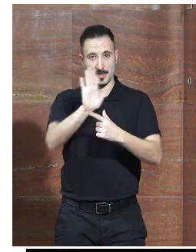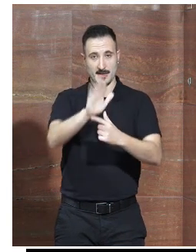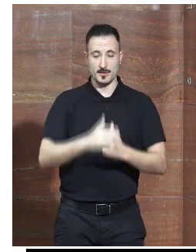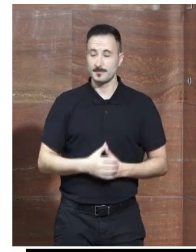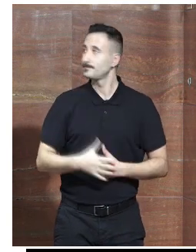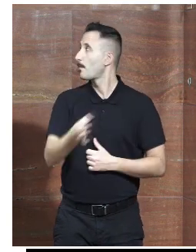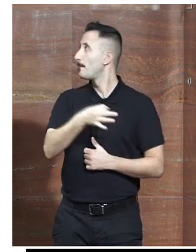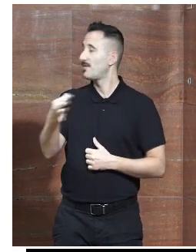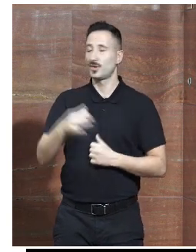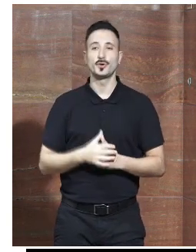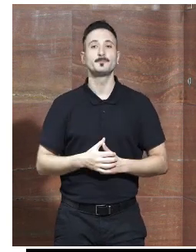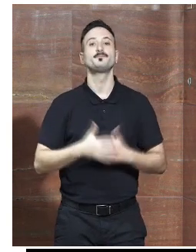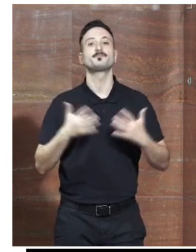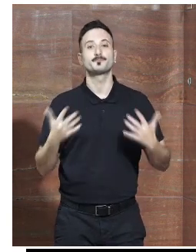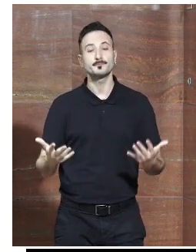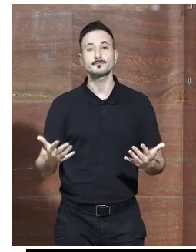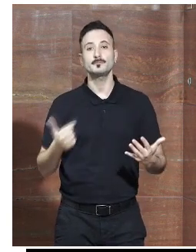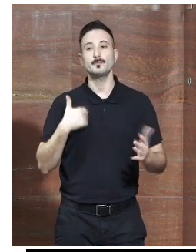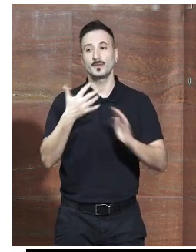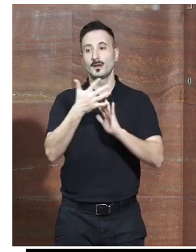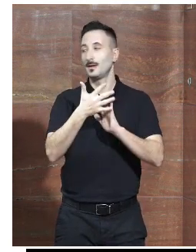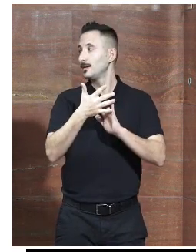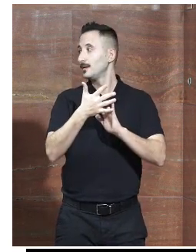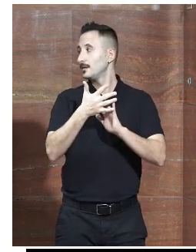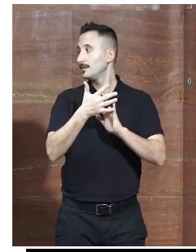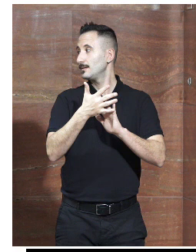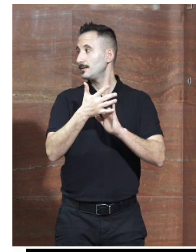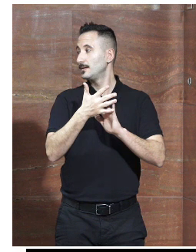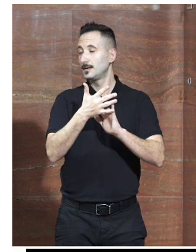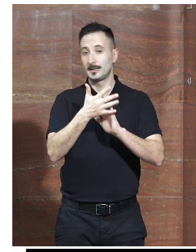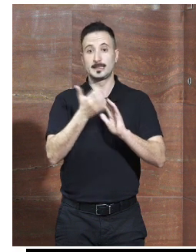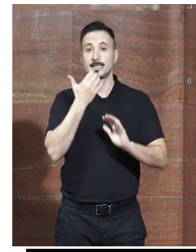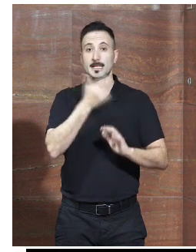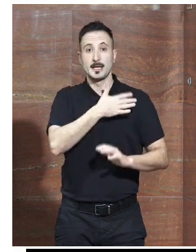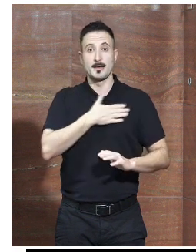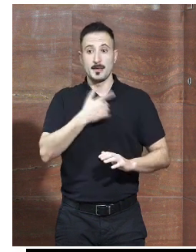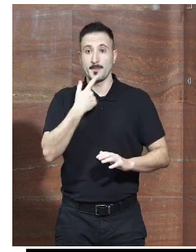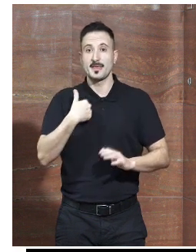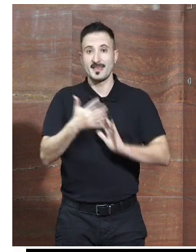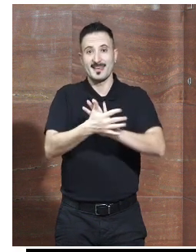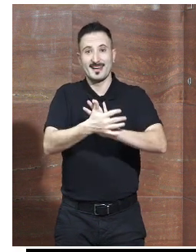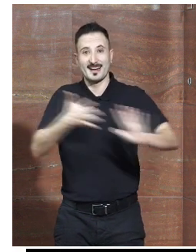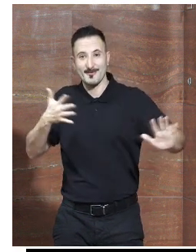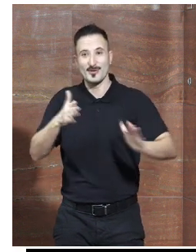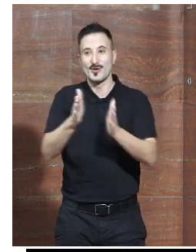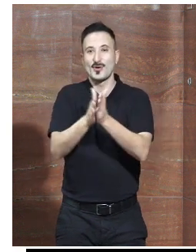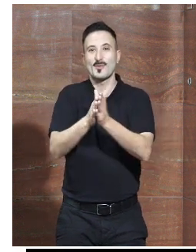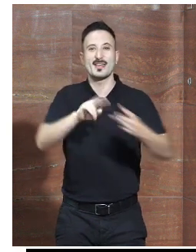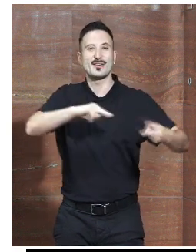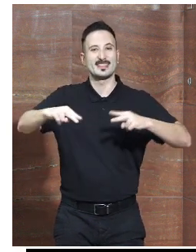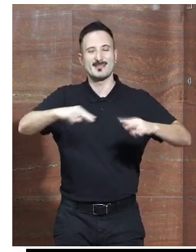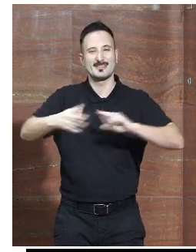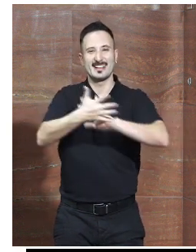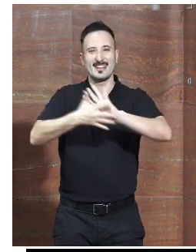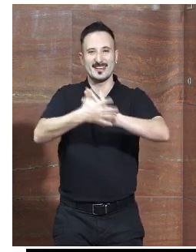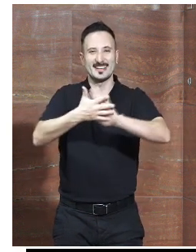Vale, perfecto. Bueno, hablaré, Como si no estuviera intentaré, preparado esto. a ver si voy muy rápido, por favor, a los compañeros que están